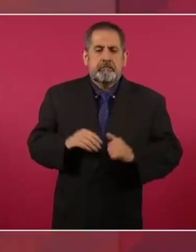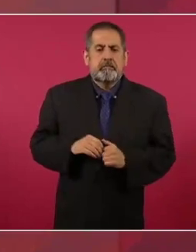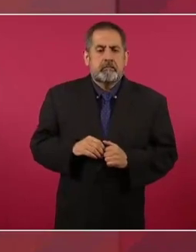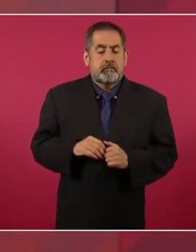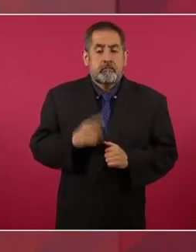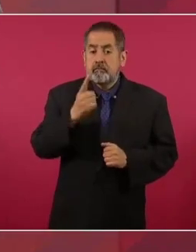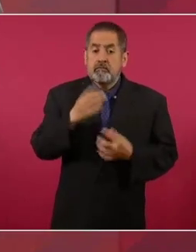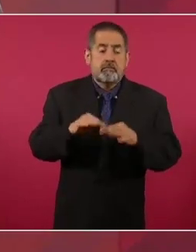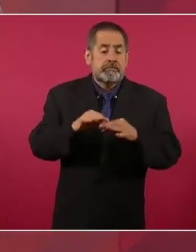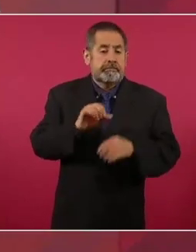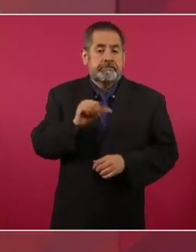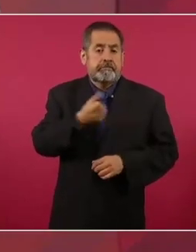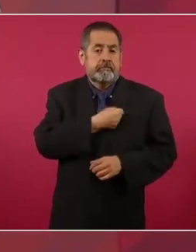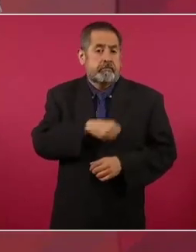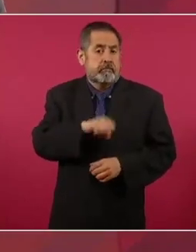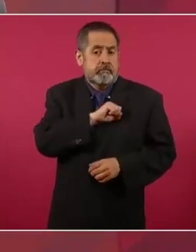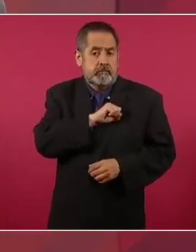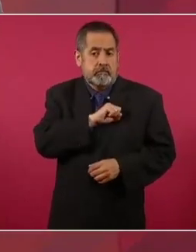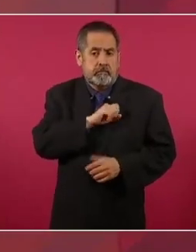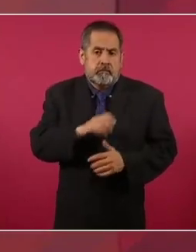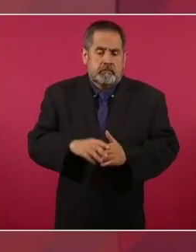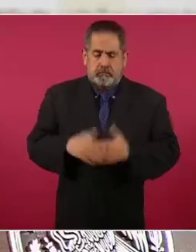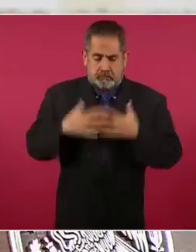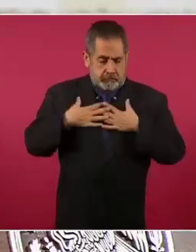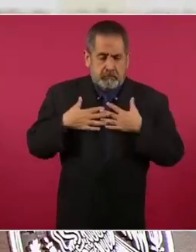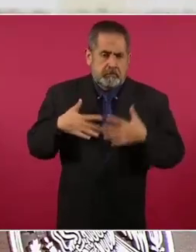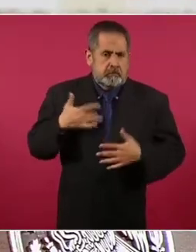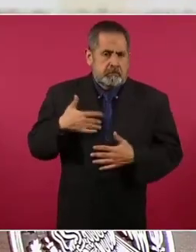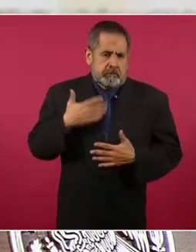salud? Yo, pues, estoy bien.